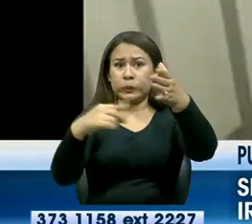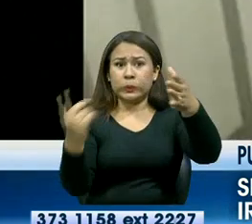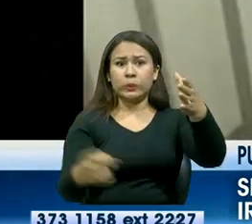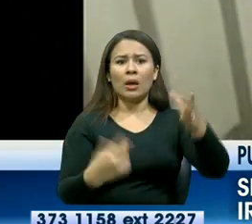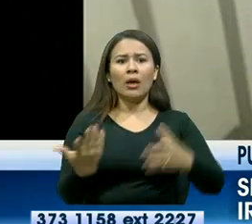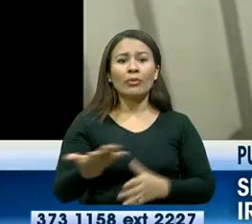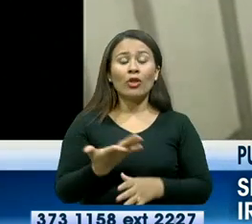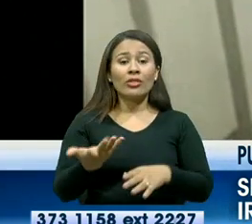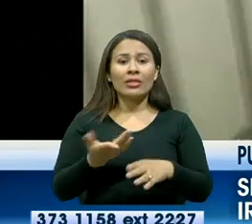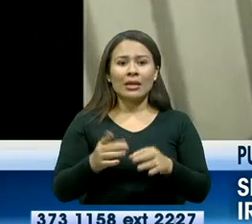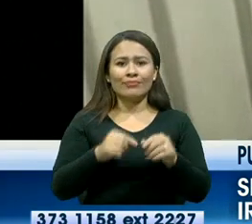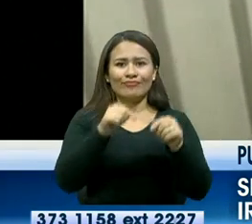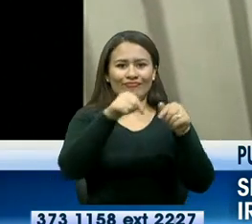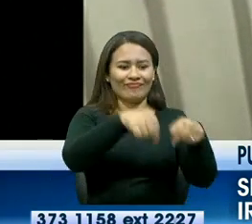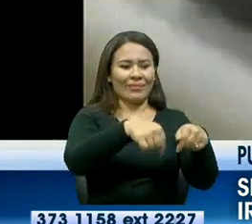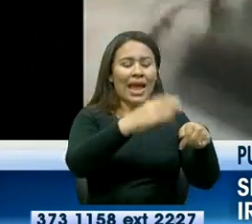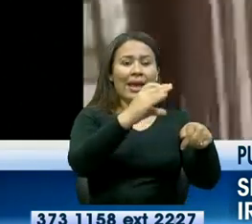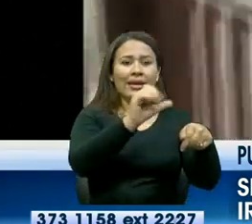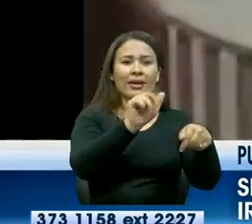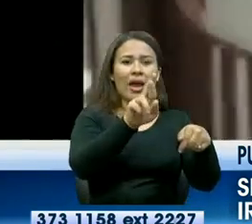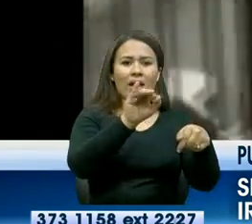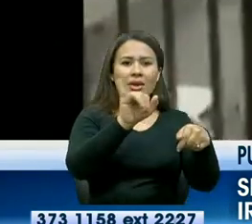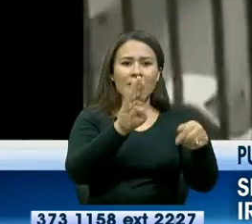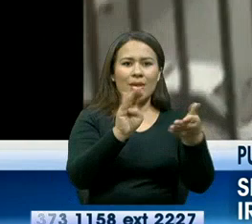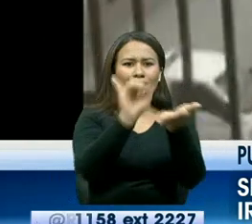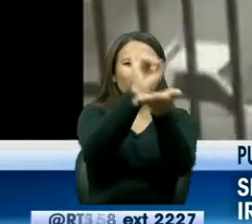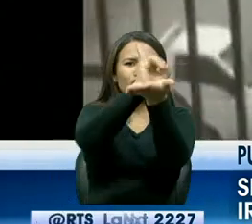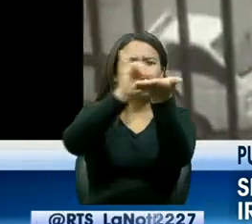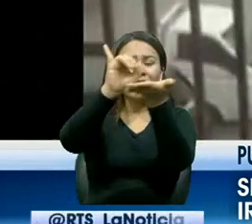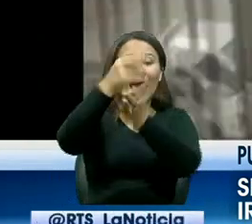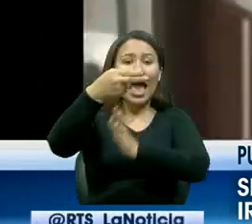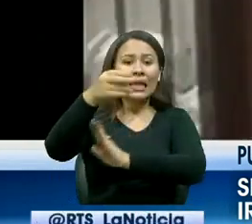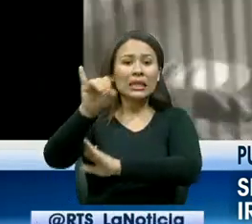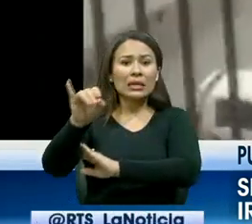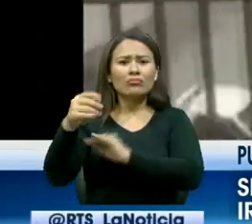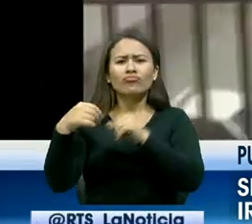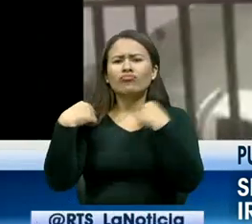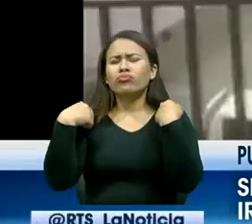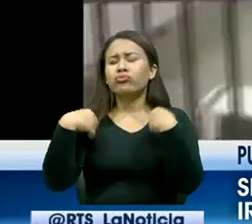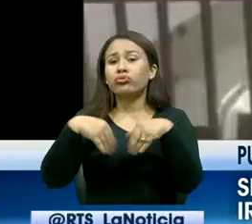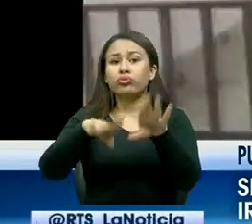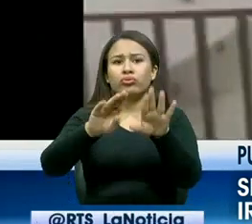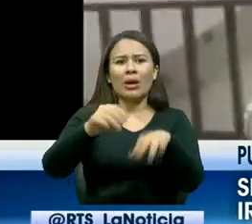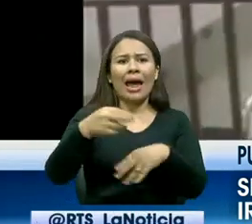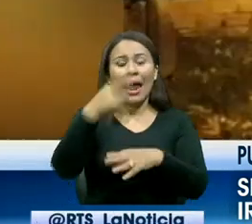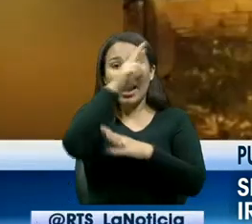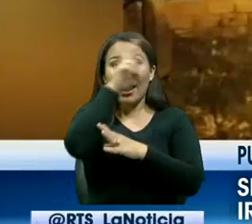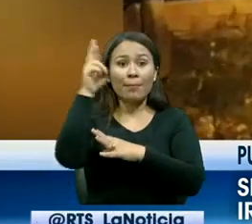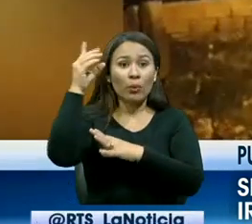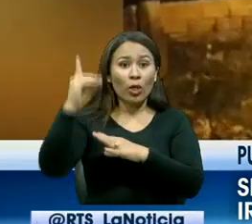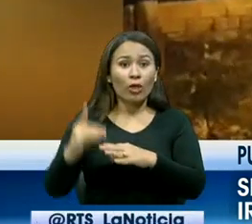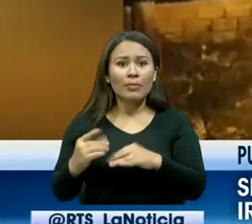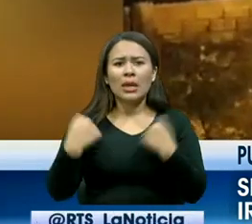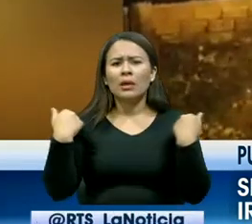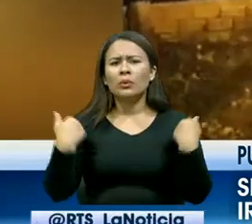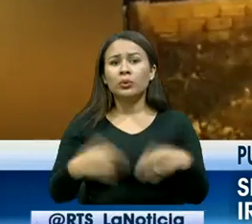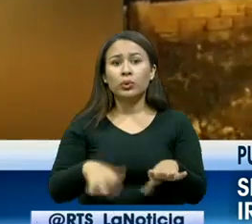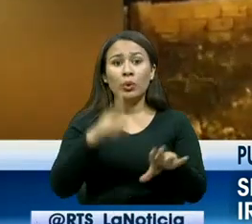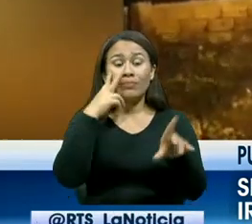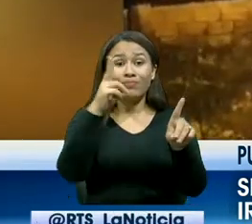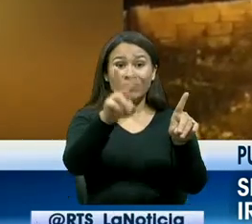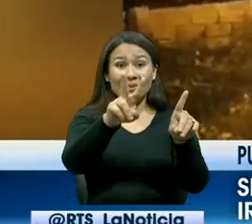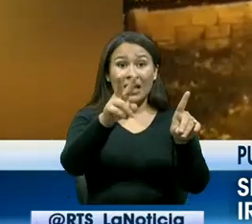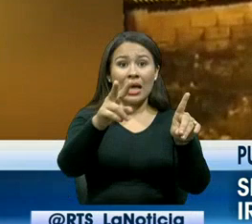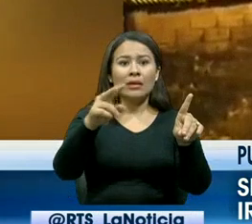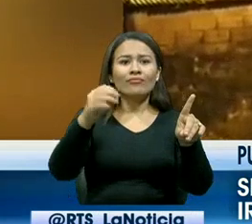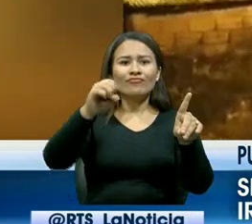la Florida en Estados Unidos. En Haití y 17 provincias de República Dominicana, entre ellas la capital Santo Domingo,